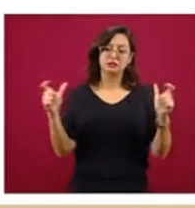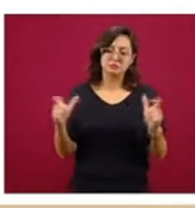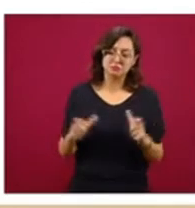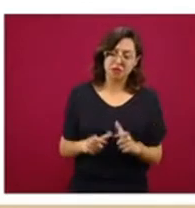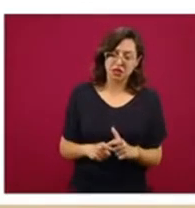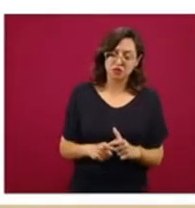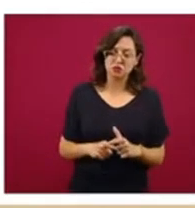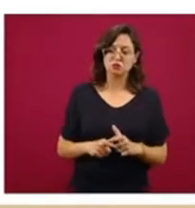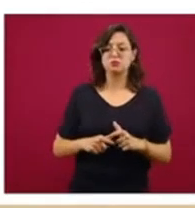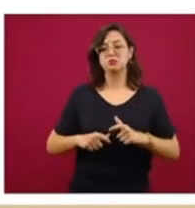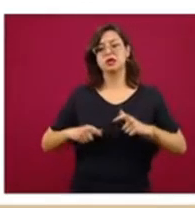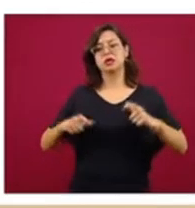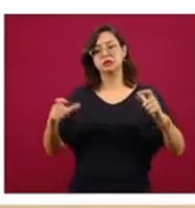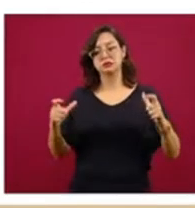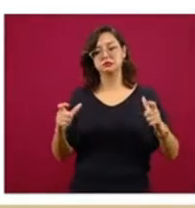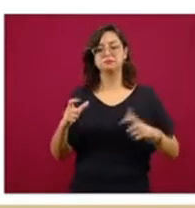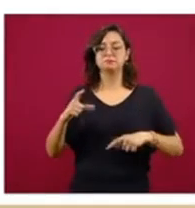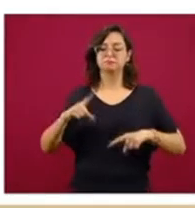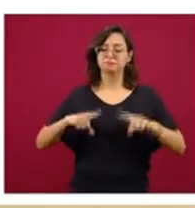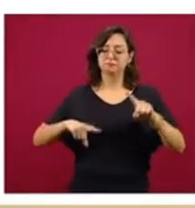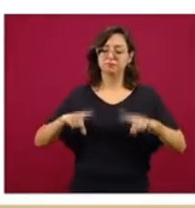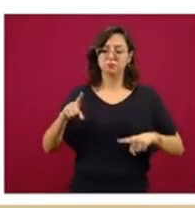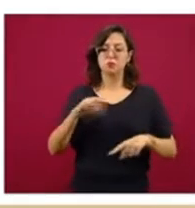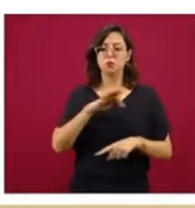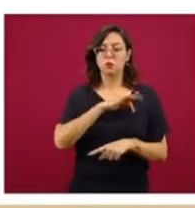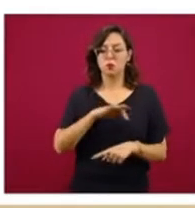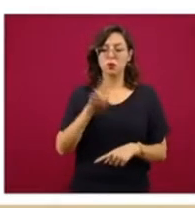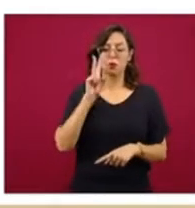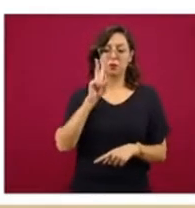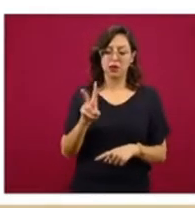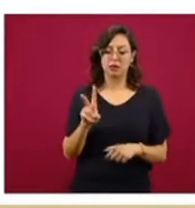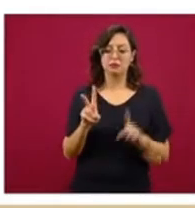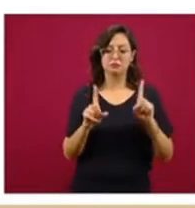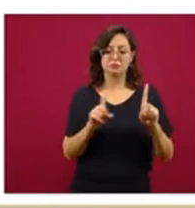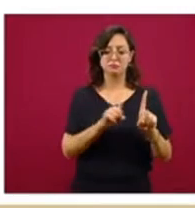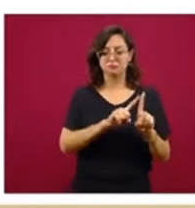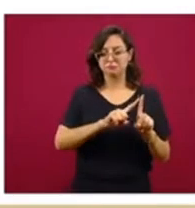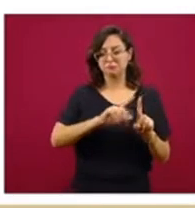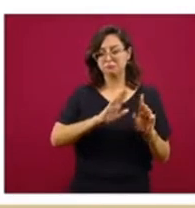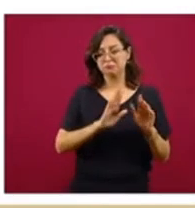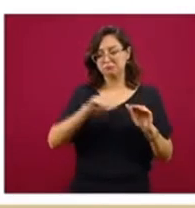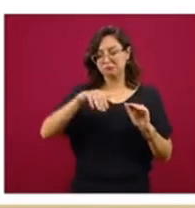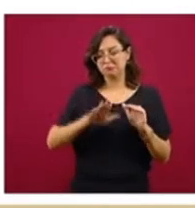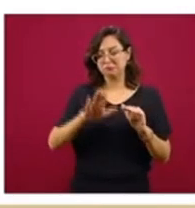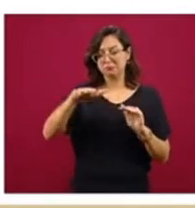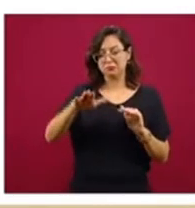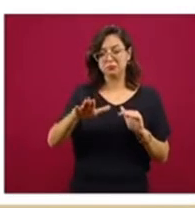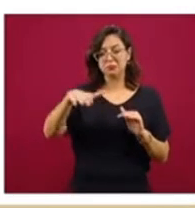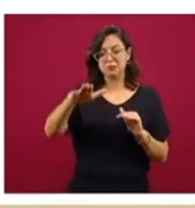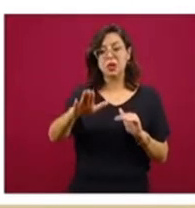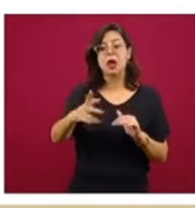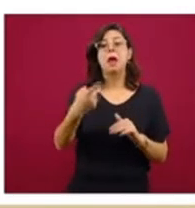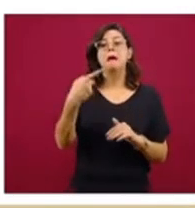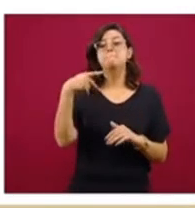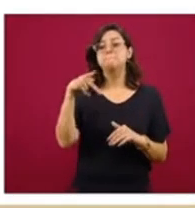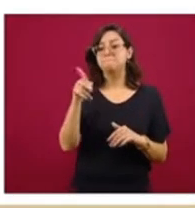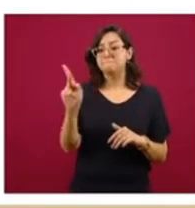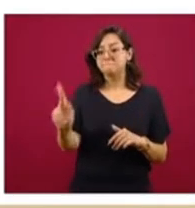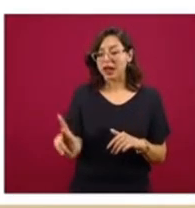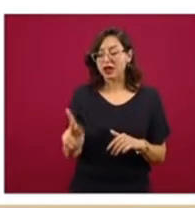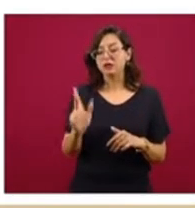reducciones en la velocidad de ocurrencia, como aquí y como acá, pero en general se han mantenido un poco